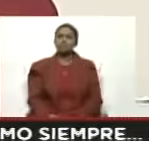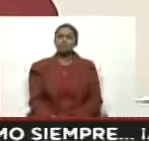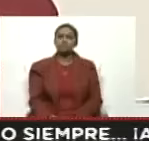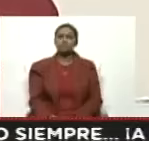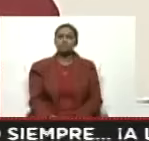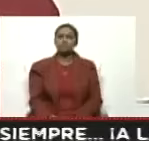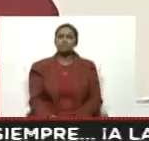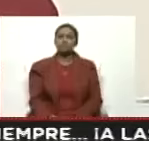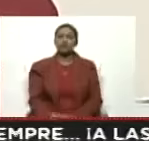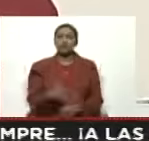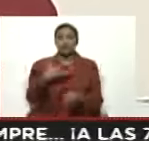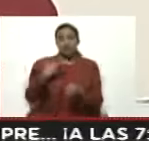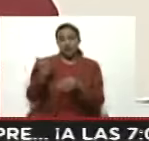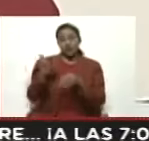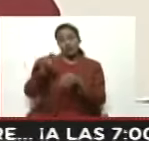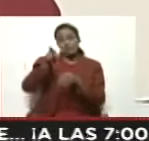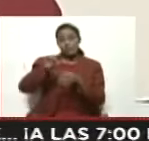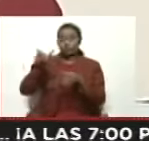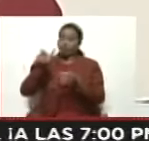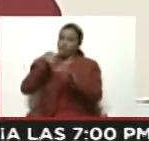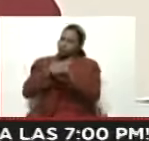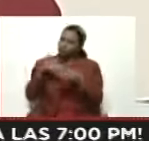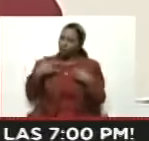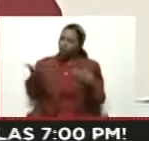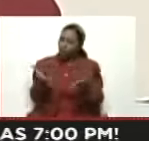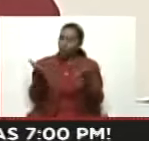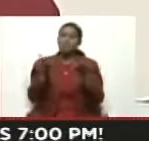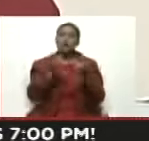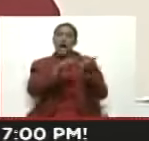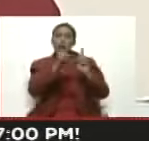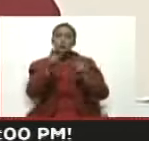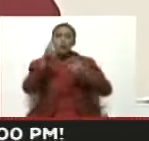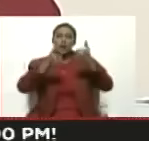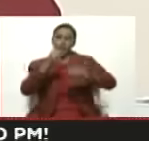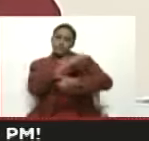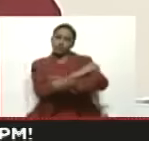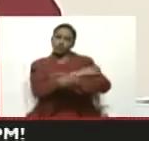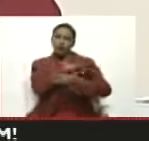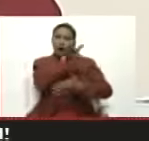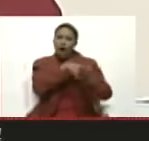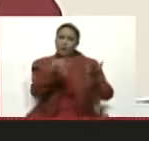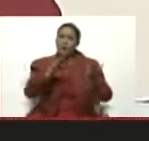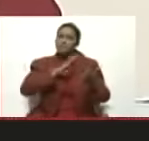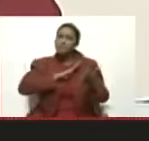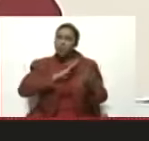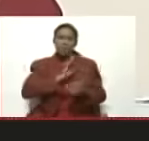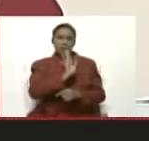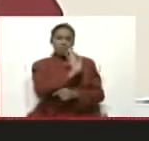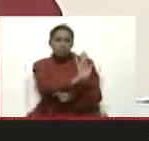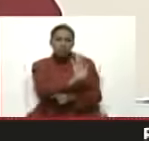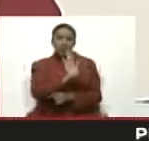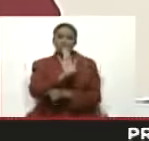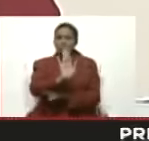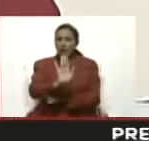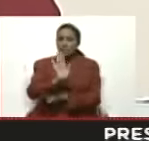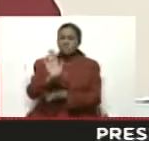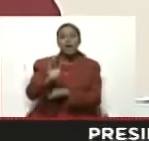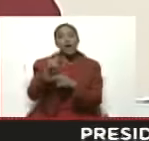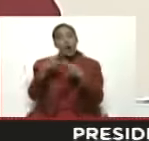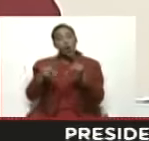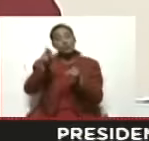conseguir una cantidad de votos. Tienen agendas algunos. Otros necesitan que alguien les dé cuerda.